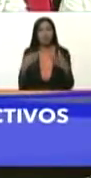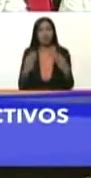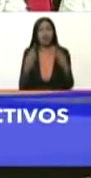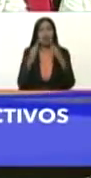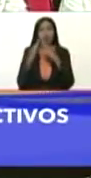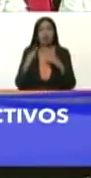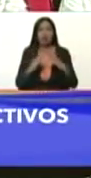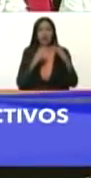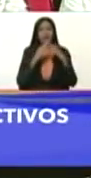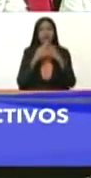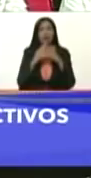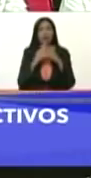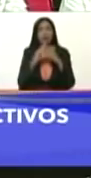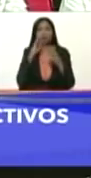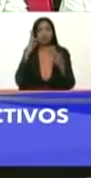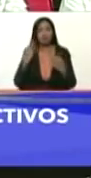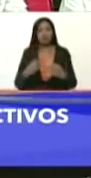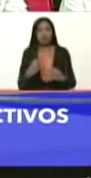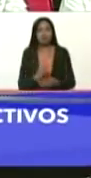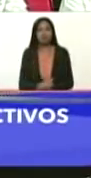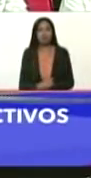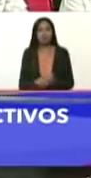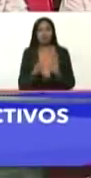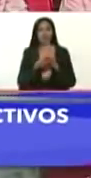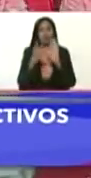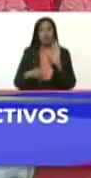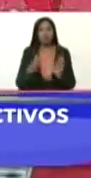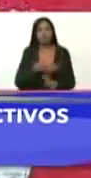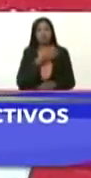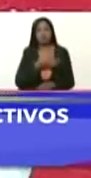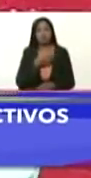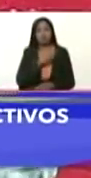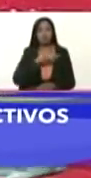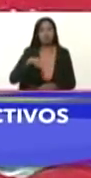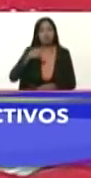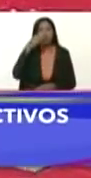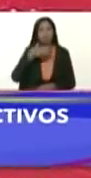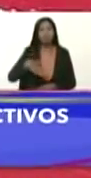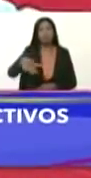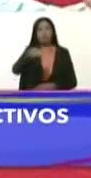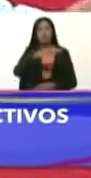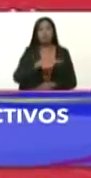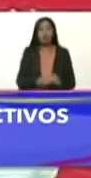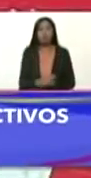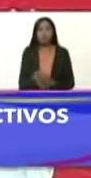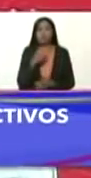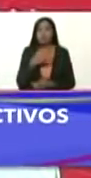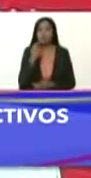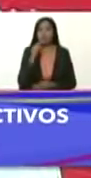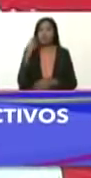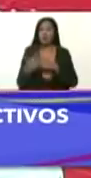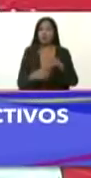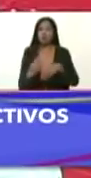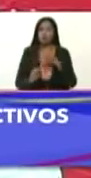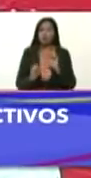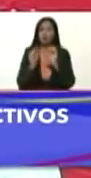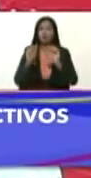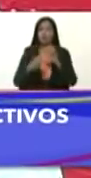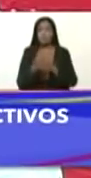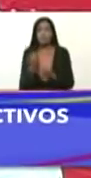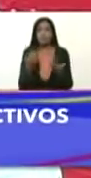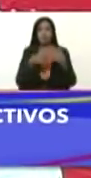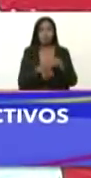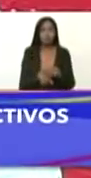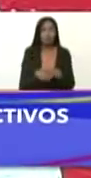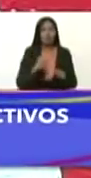vivienda decente, los derechos sociales de nuestro pueblo. Ahí es quizá donde la revolución más avanzado, inclusive en